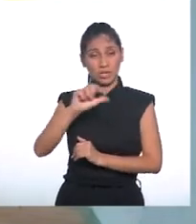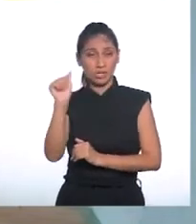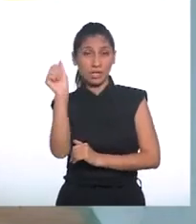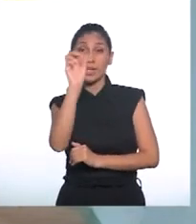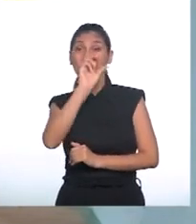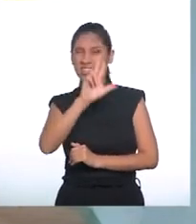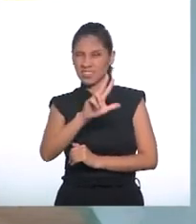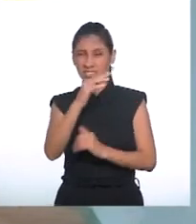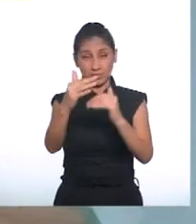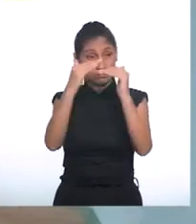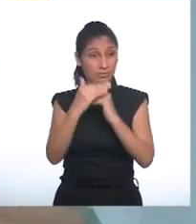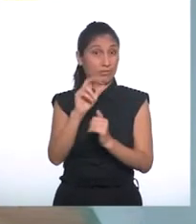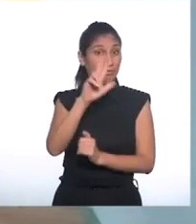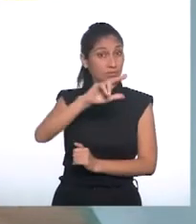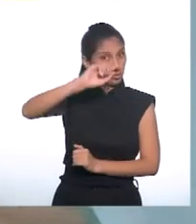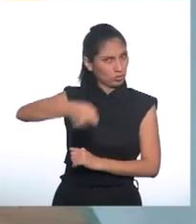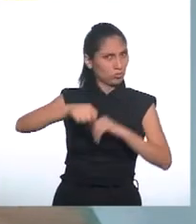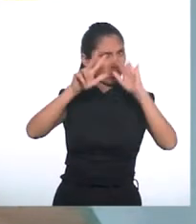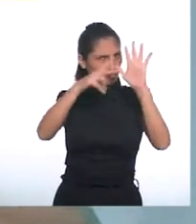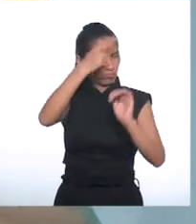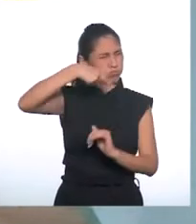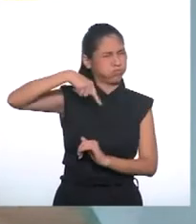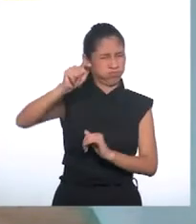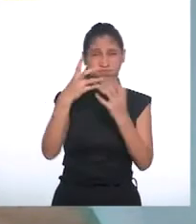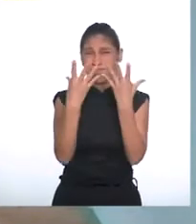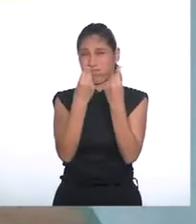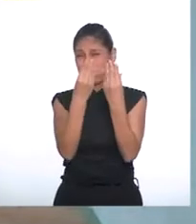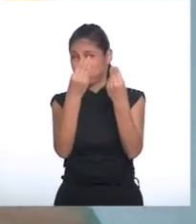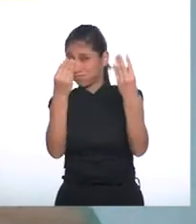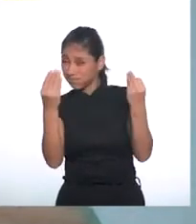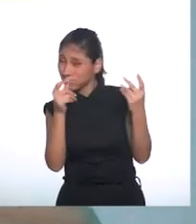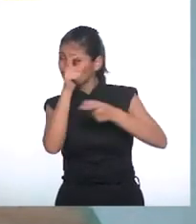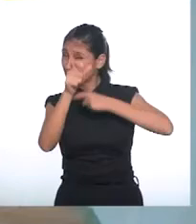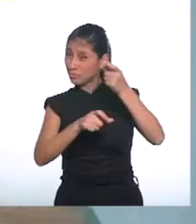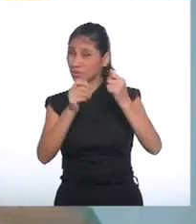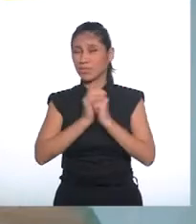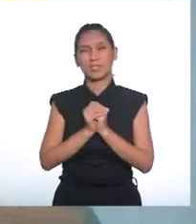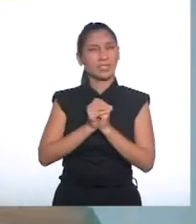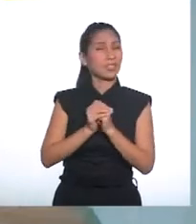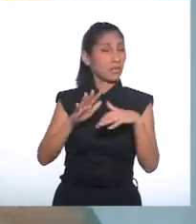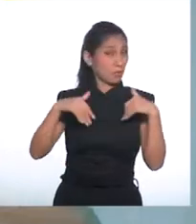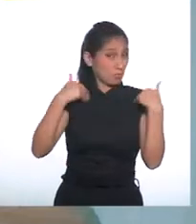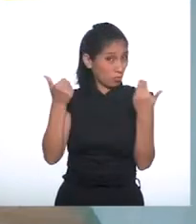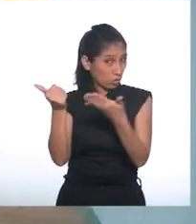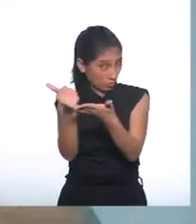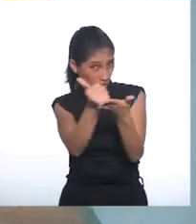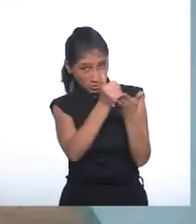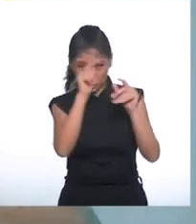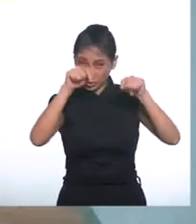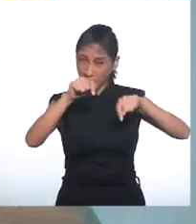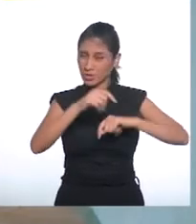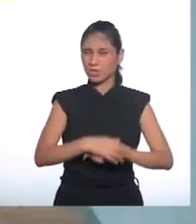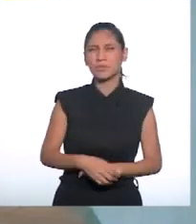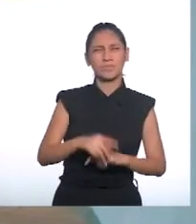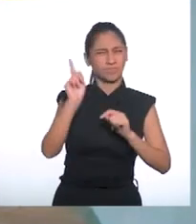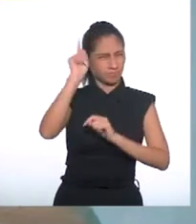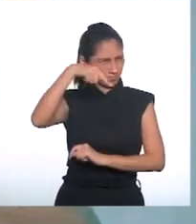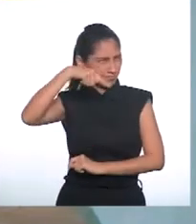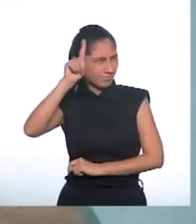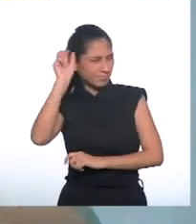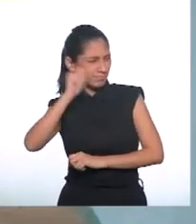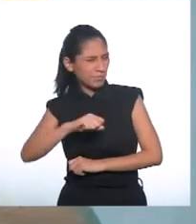3,8 millones son un montón de números. Googleana, ¿hay algo que podamos hacer para ayudarnos en este tipo de casos?